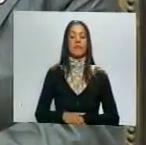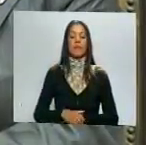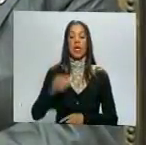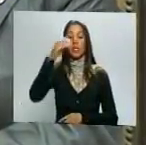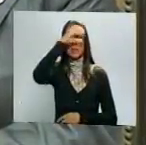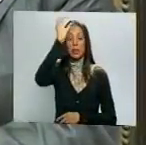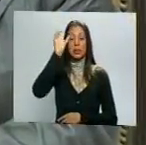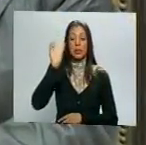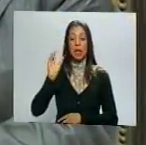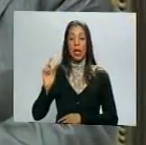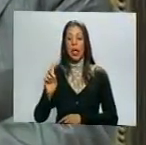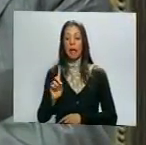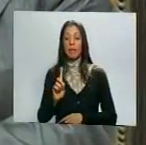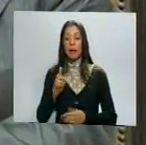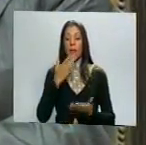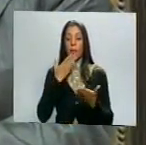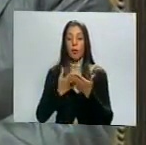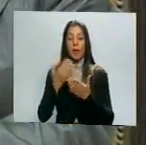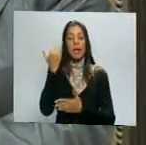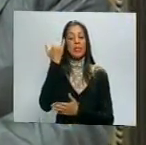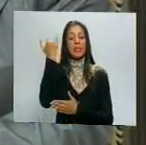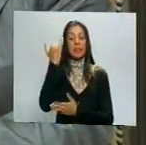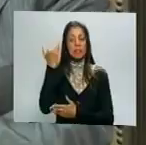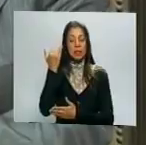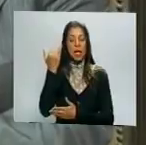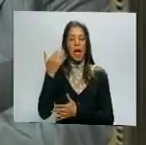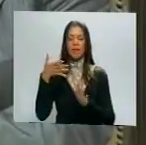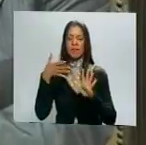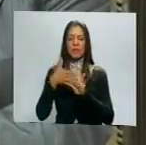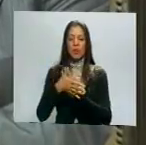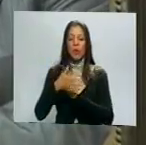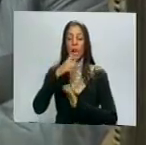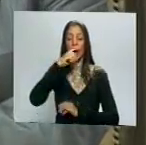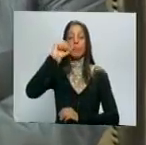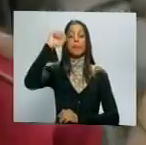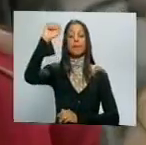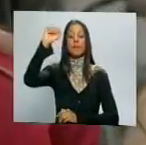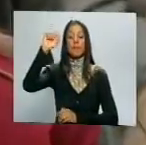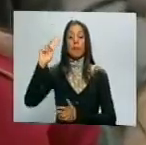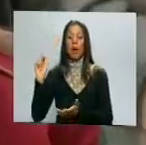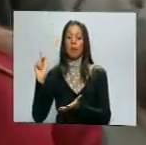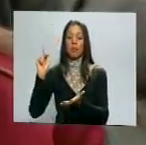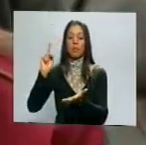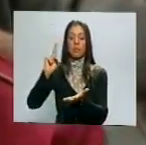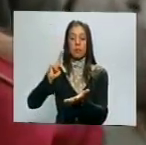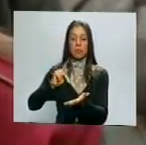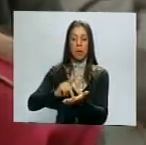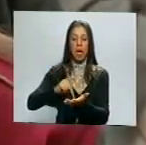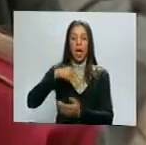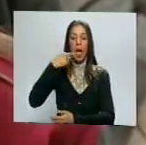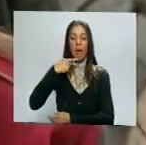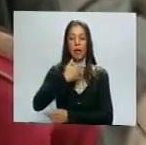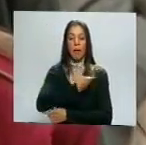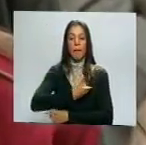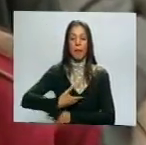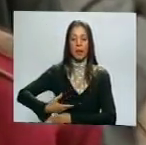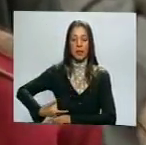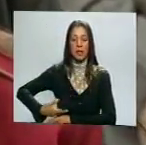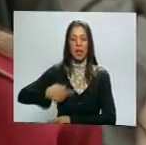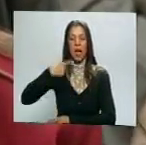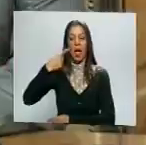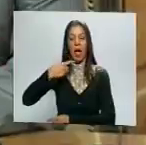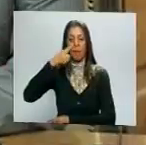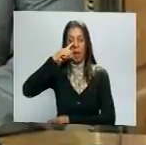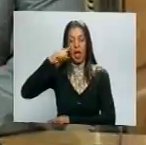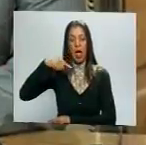de la constituyente Cilia Flores para la presentación del mensaje anual del presidente constitucional de la República